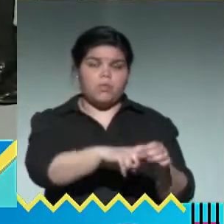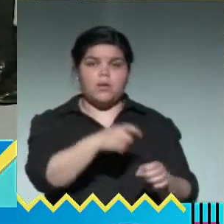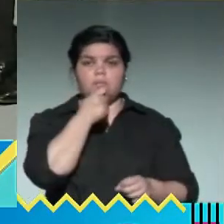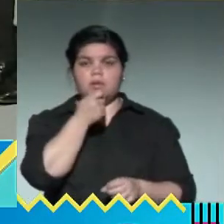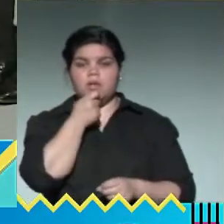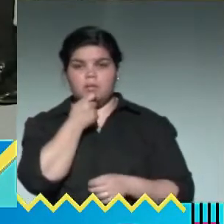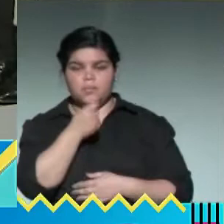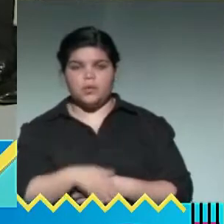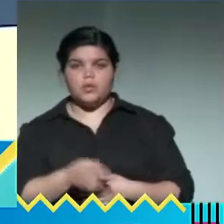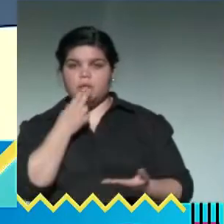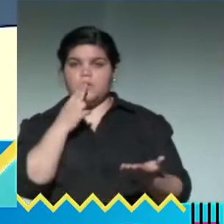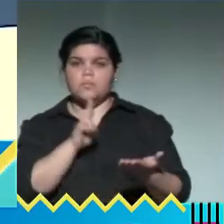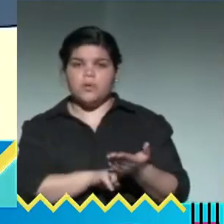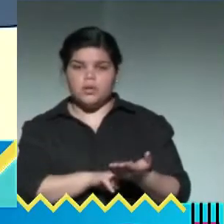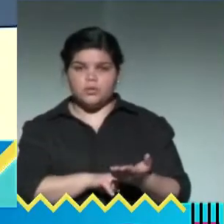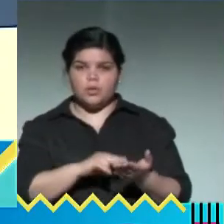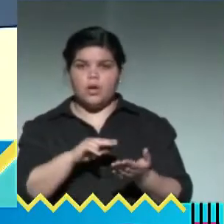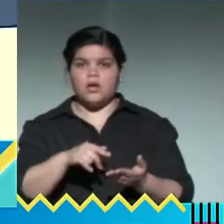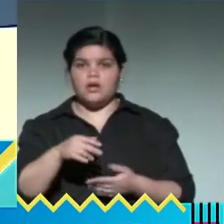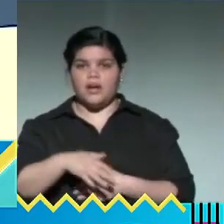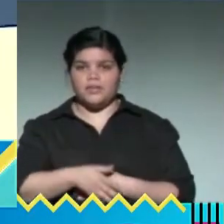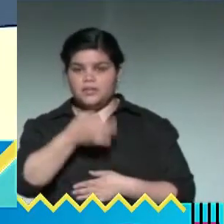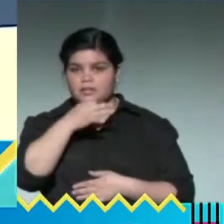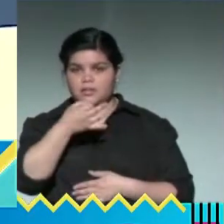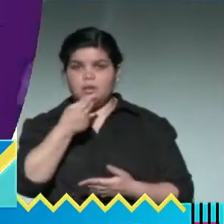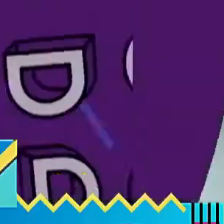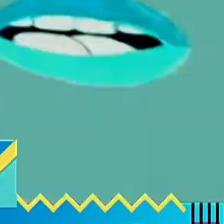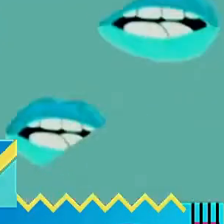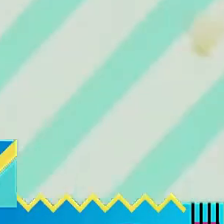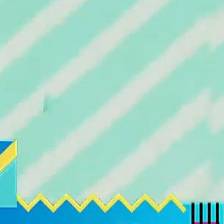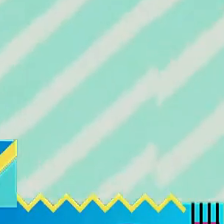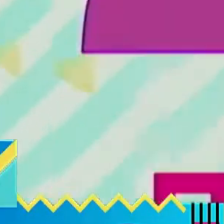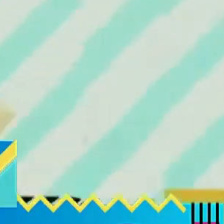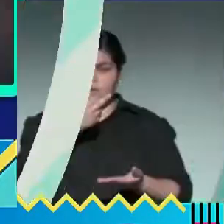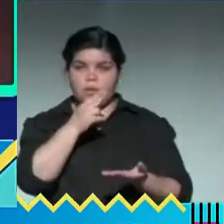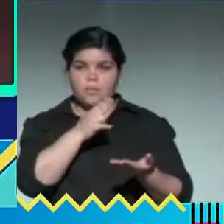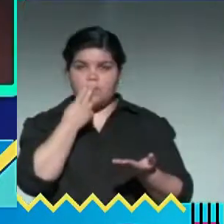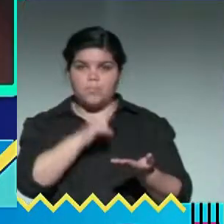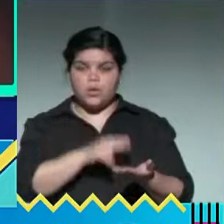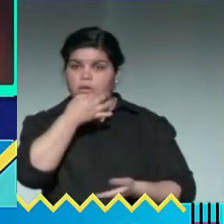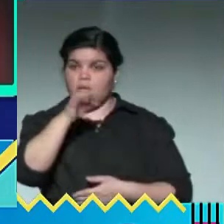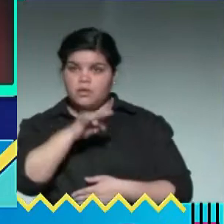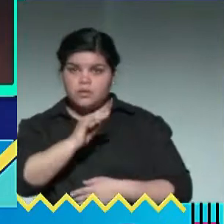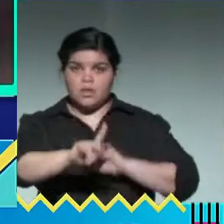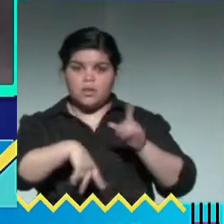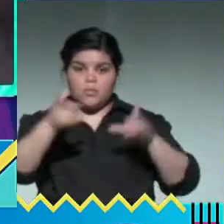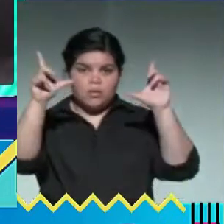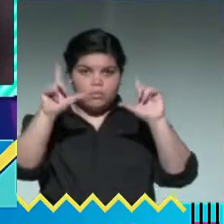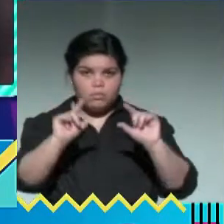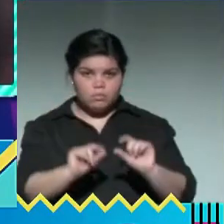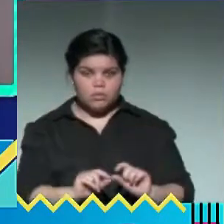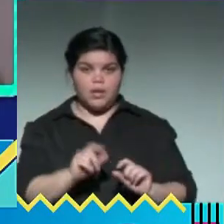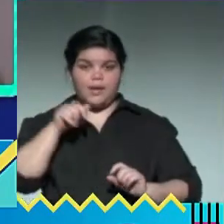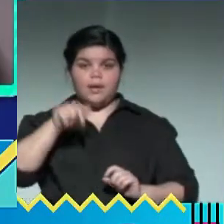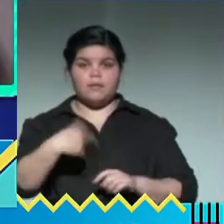en la provincia. Si nosotros vamos a estimar que la economía cae, los recursos de la provincia van a caer. Digo, porque lo que suele pasar en